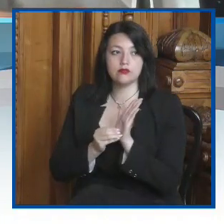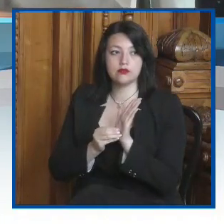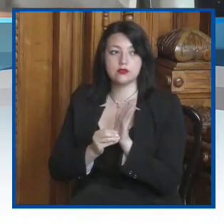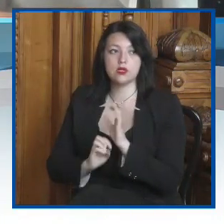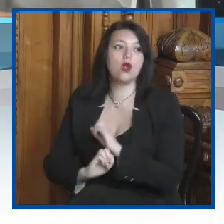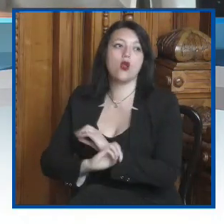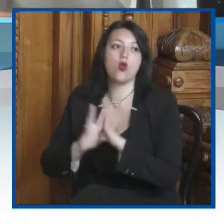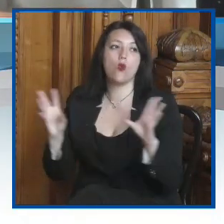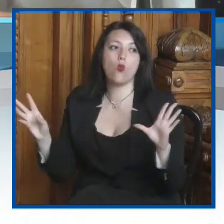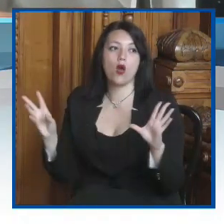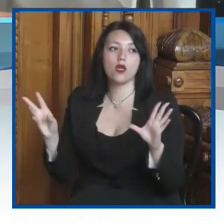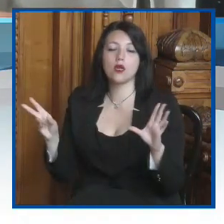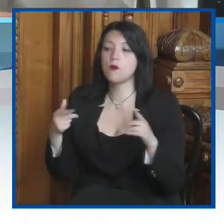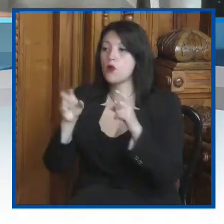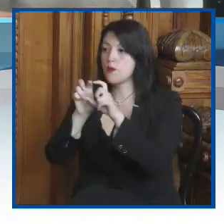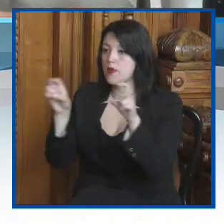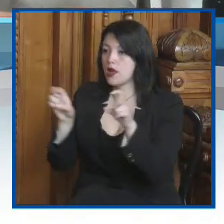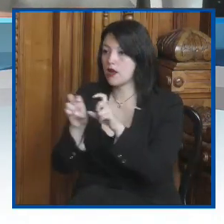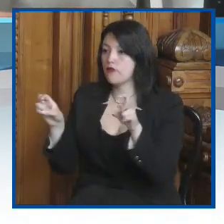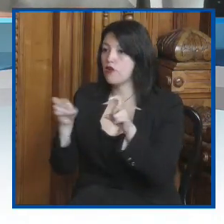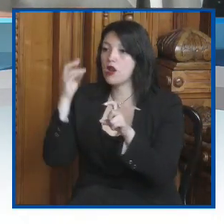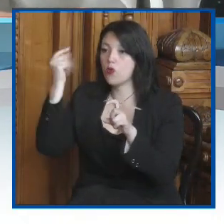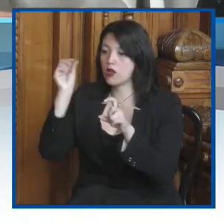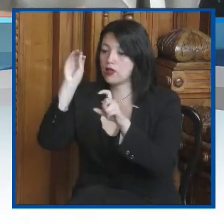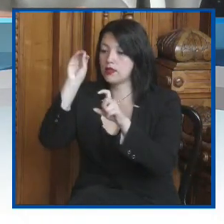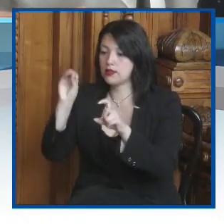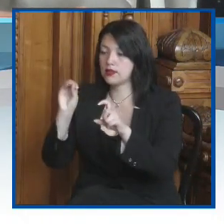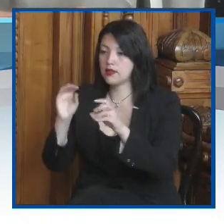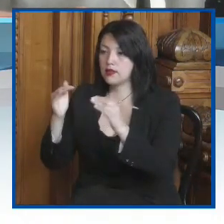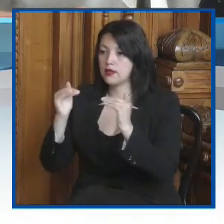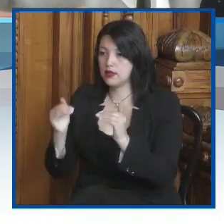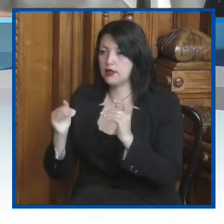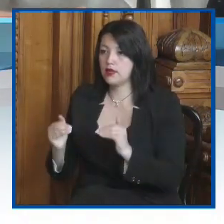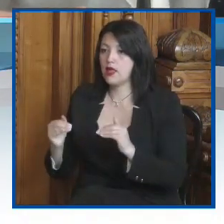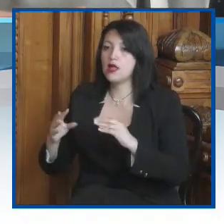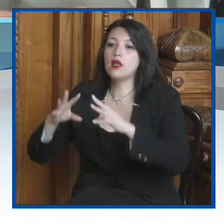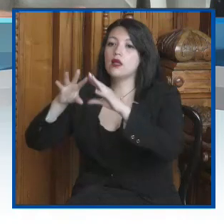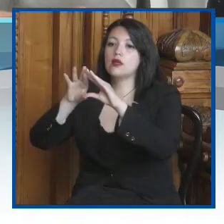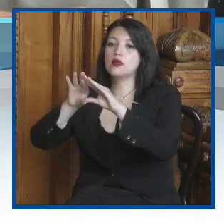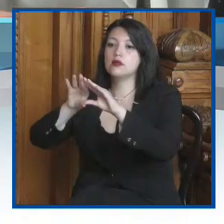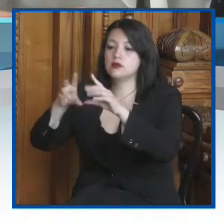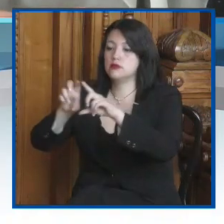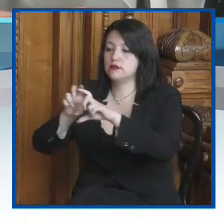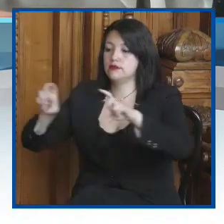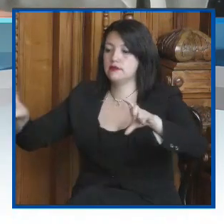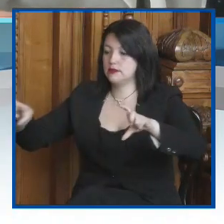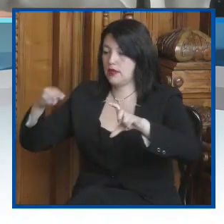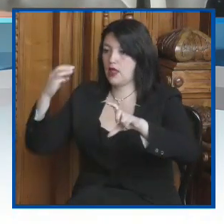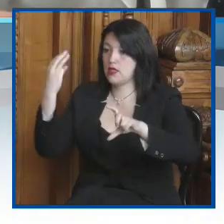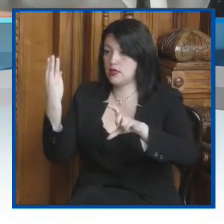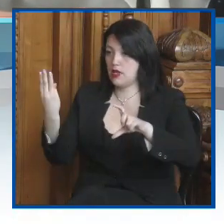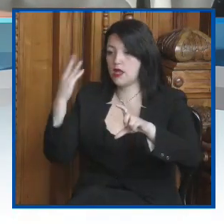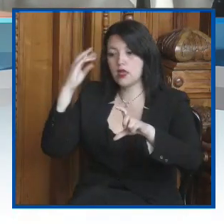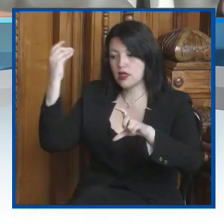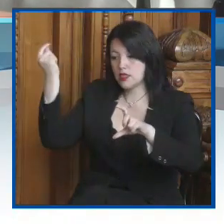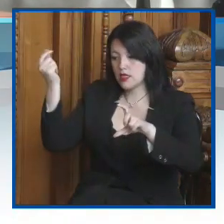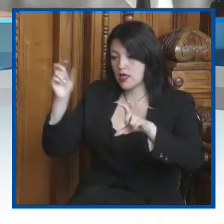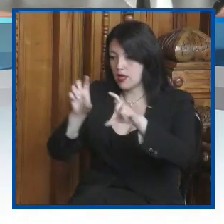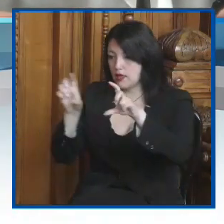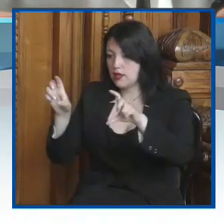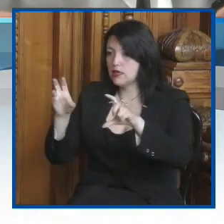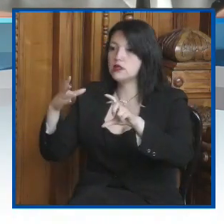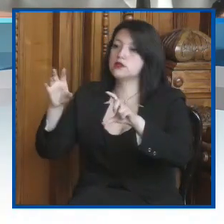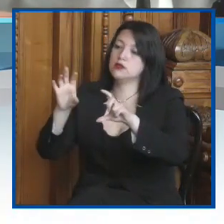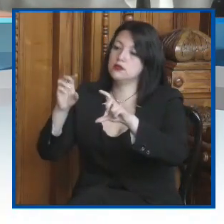claro, una idea por párrafo. Entonces, ahí, ¿qué hicimos? Desdoblamos ese párrafo que tenía tres ideas en tres